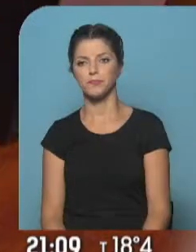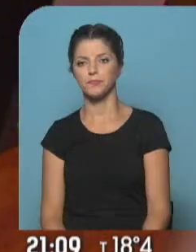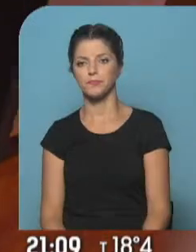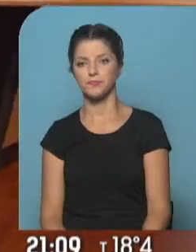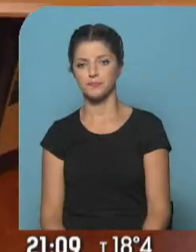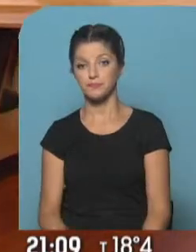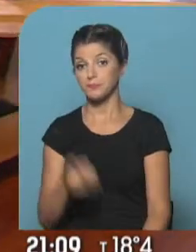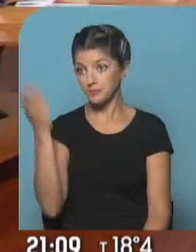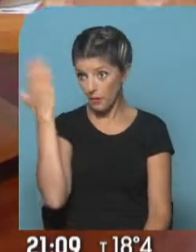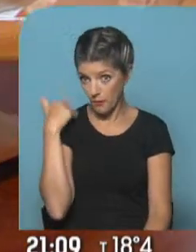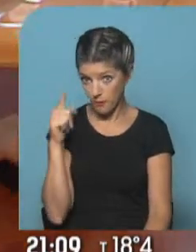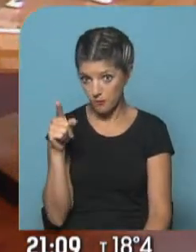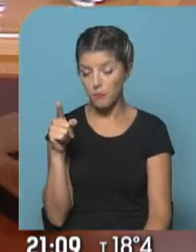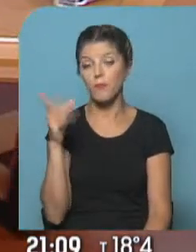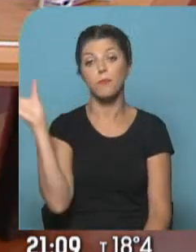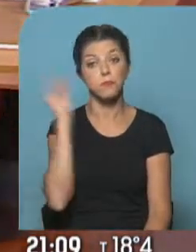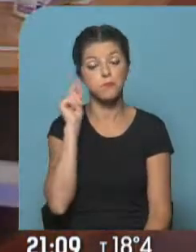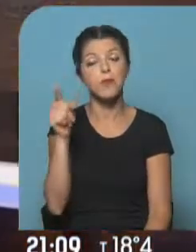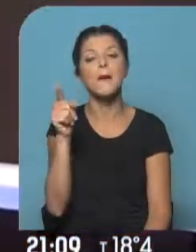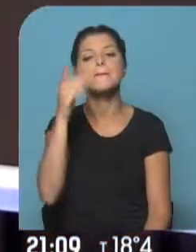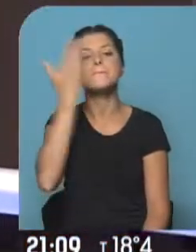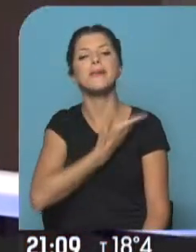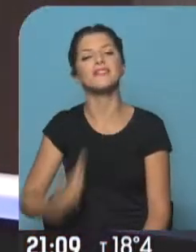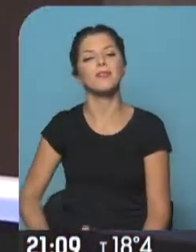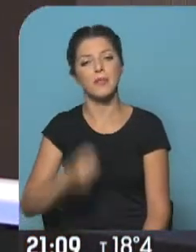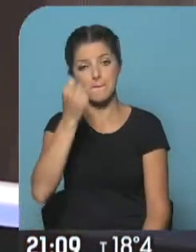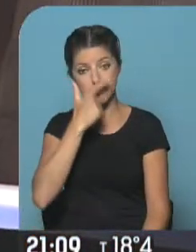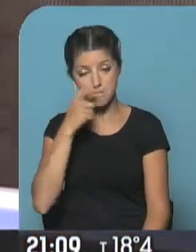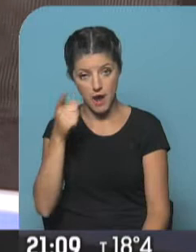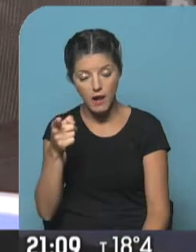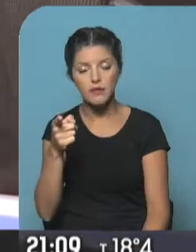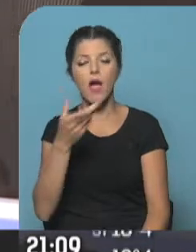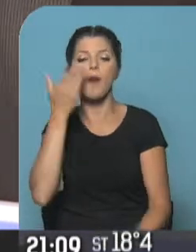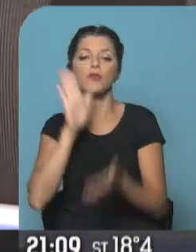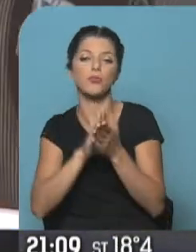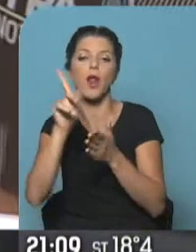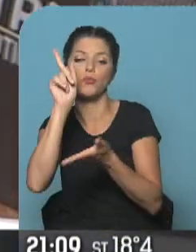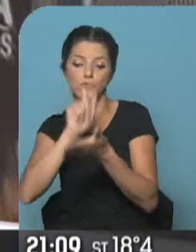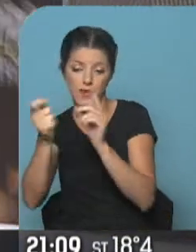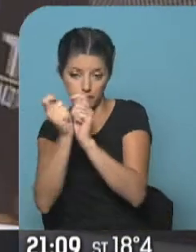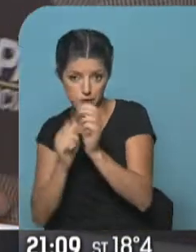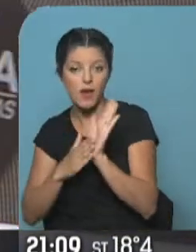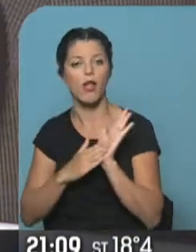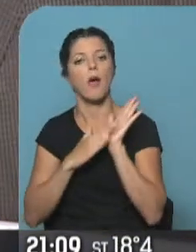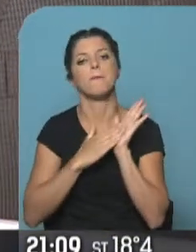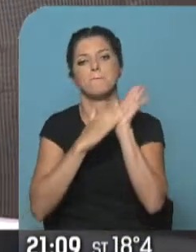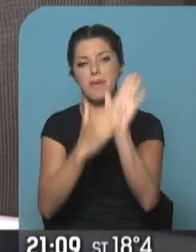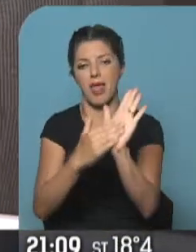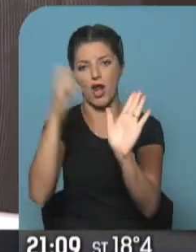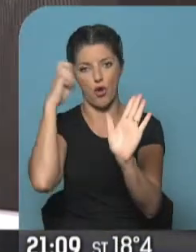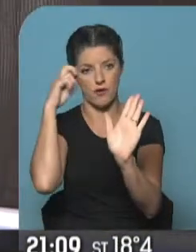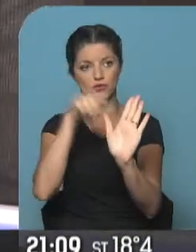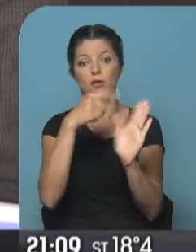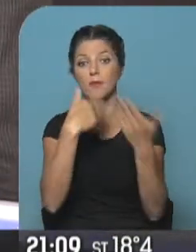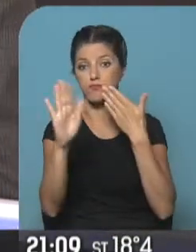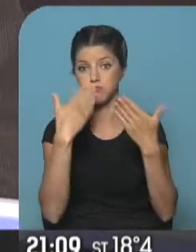Escuchábamos recién al presidente Mauricio Macri hacer referencia a varias de las reformas que el Poder Ejecutivo envía al Congreso para debatir allí y para intentar